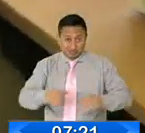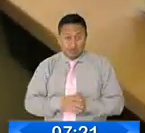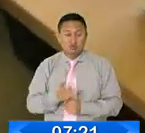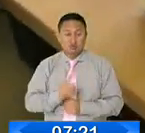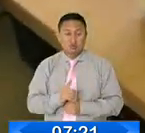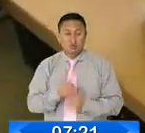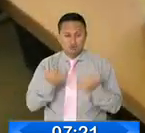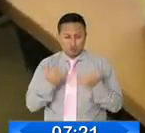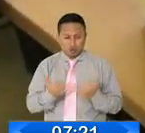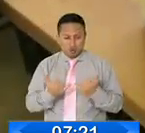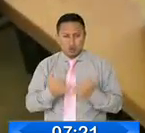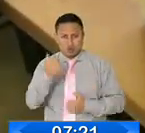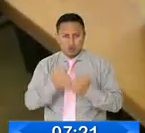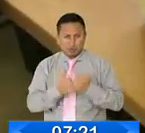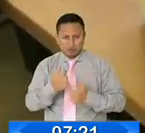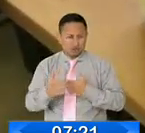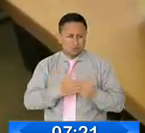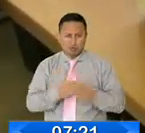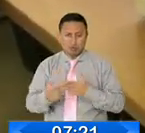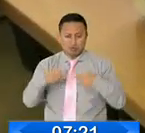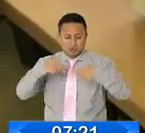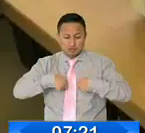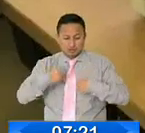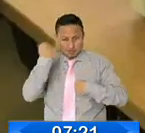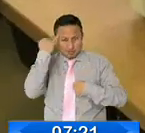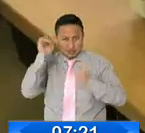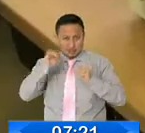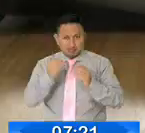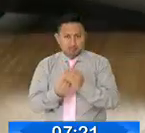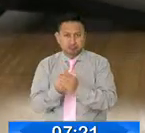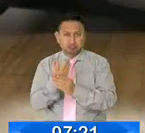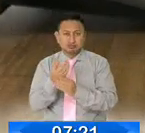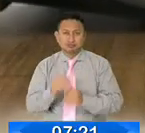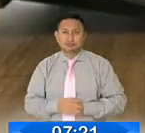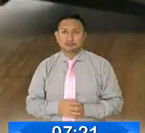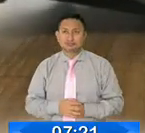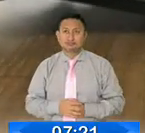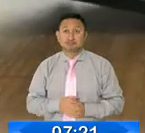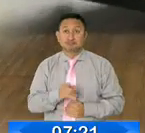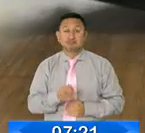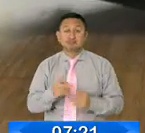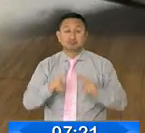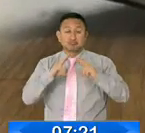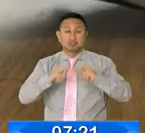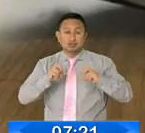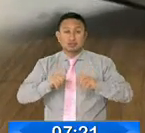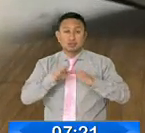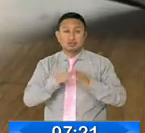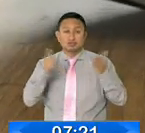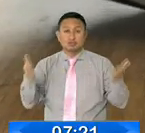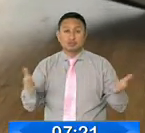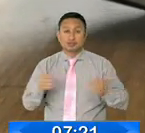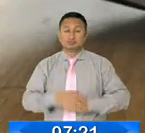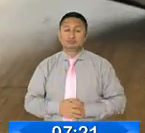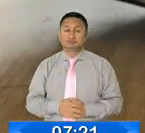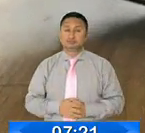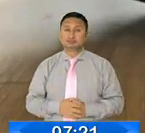más complejos puede brillar el sol. Esta es una investigación de Grupo El Comercio, informó Álvaro Terán.